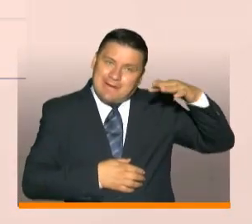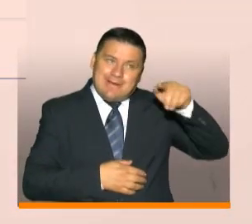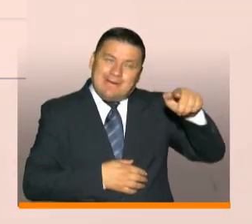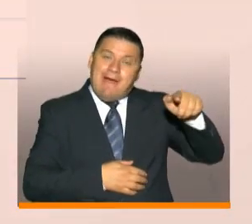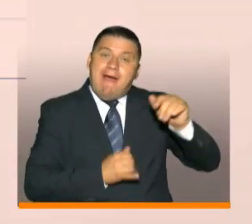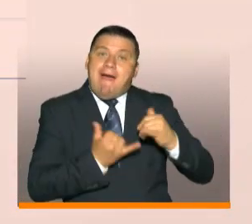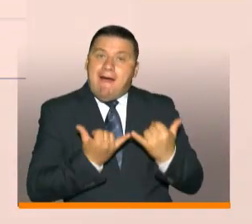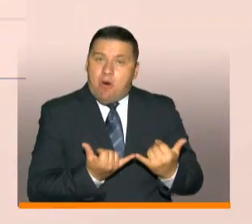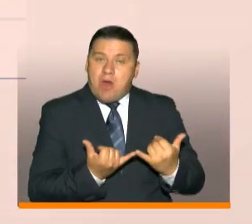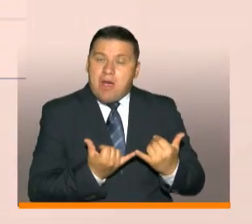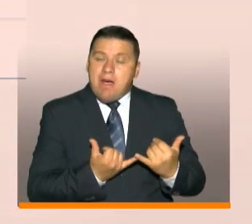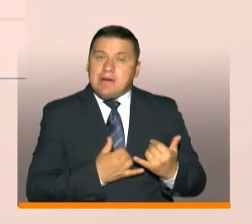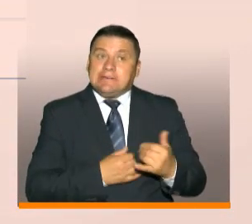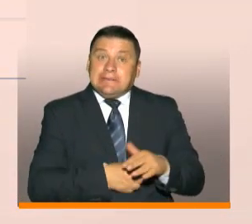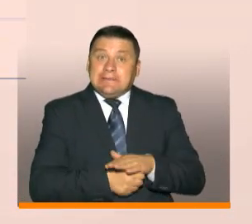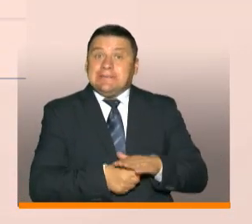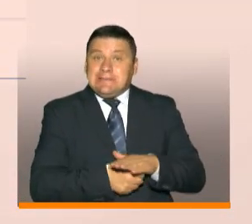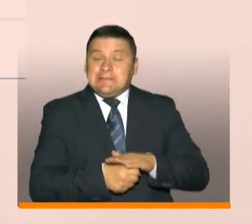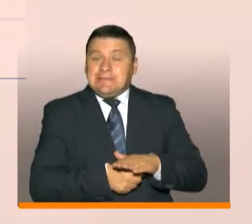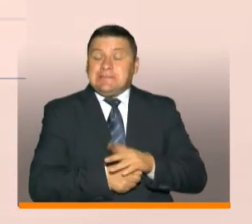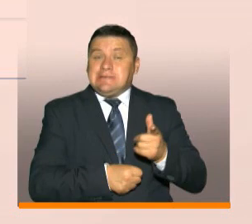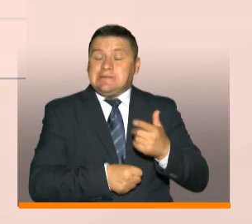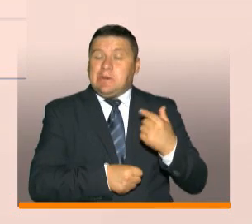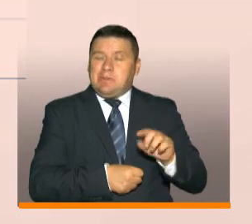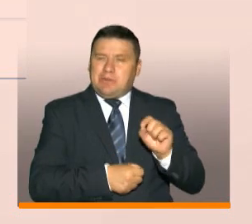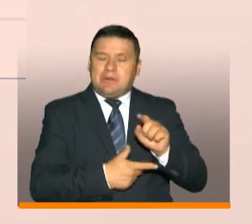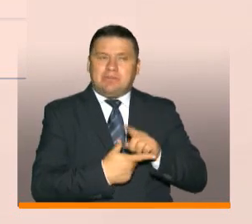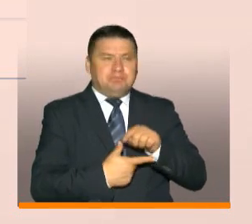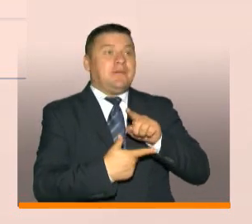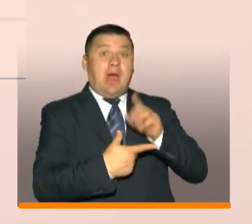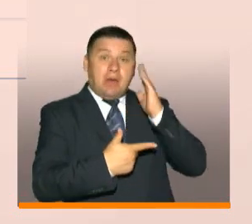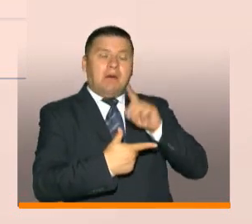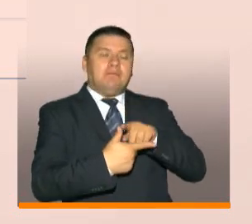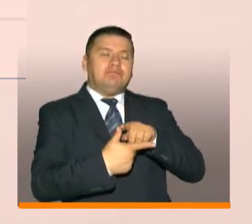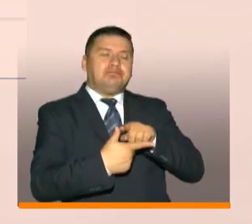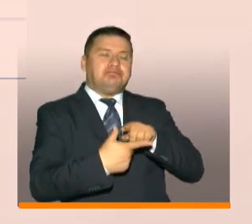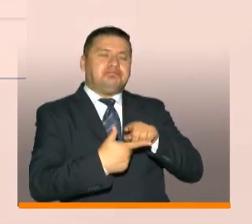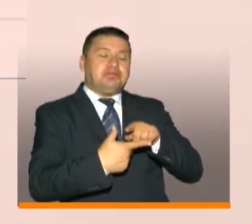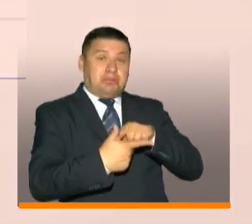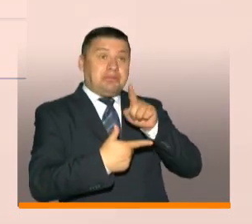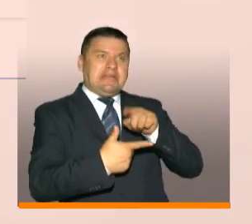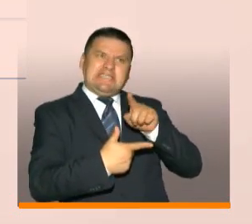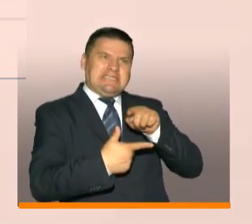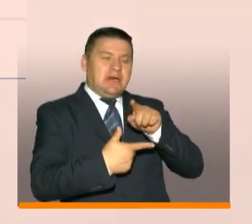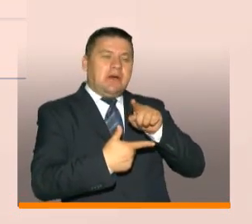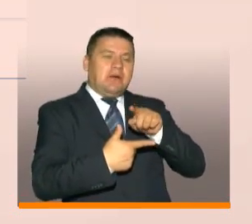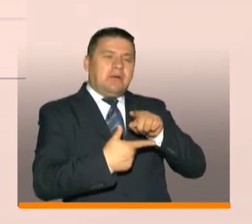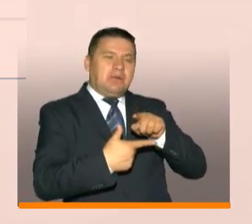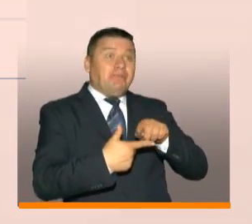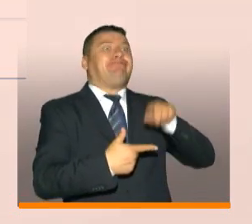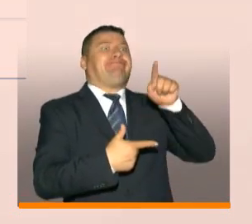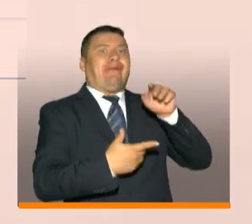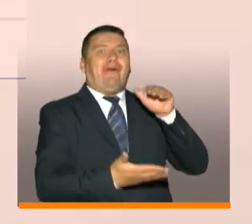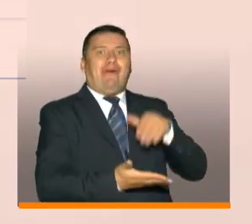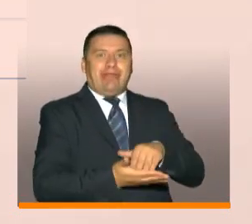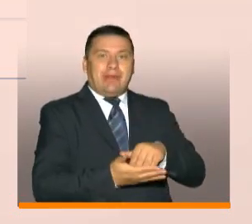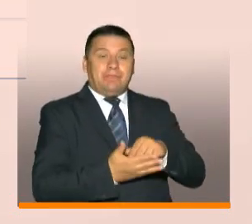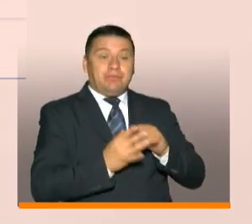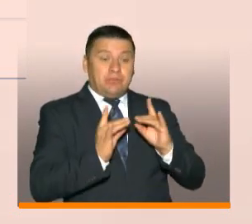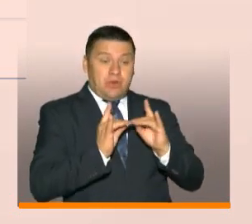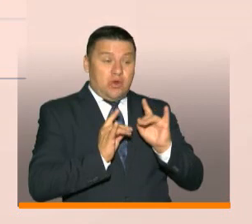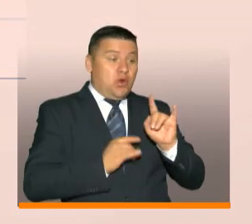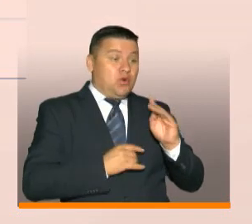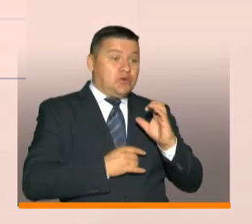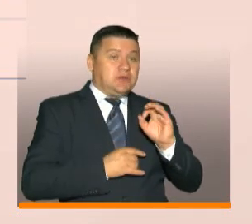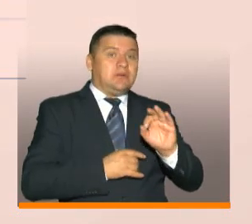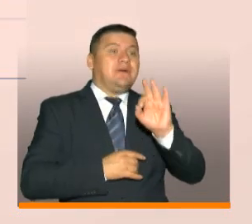momento tuvo una situación de un pequeño pico, volvió a reducir. En este momento estamos con una disponibilidad de UCI